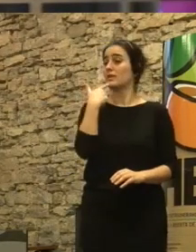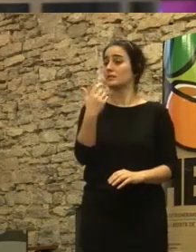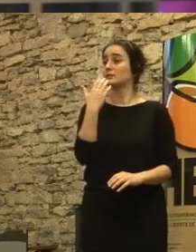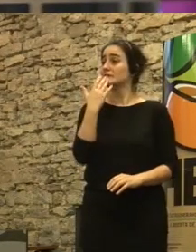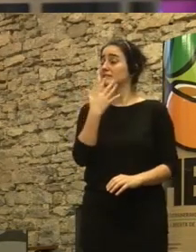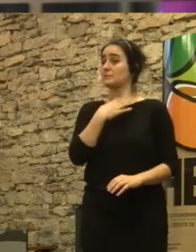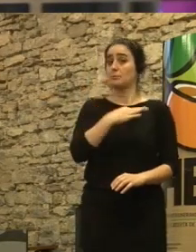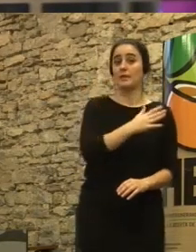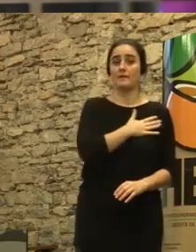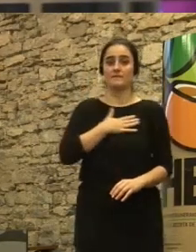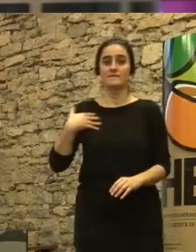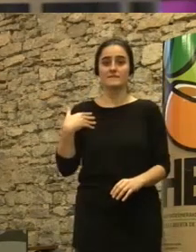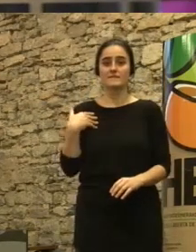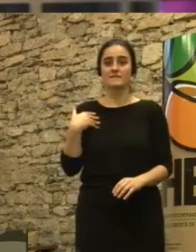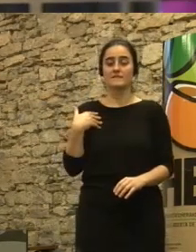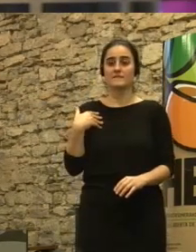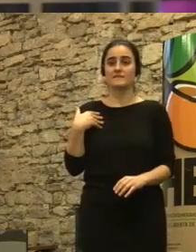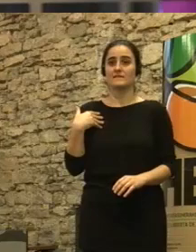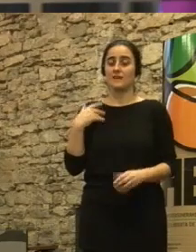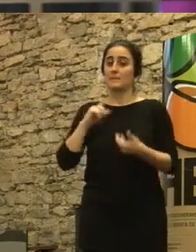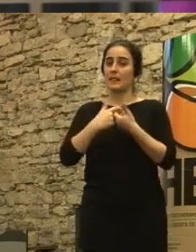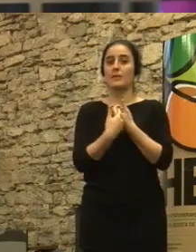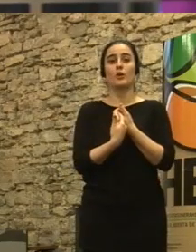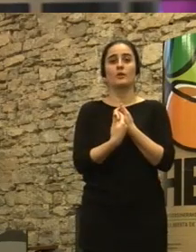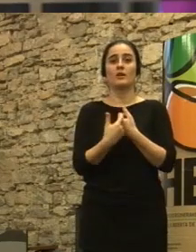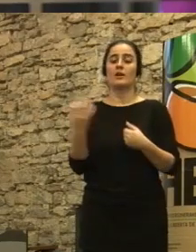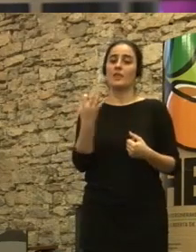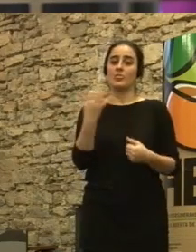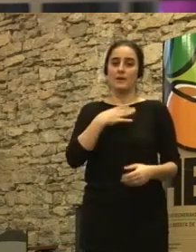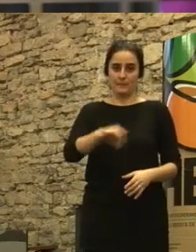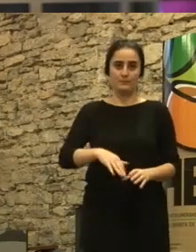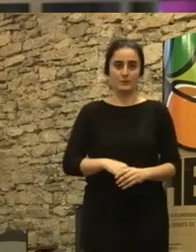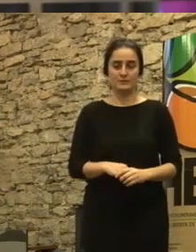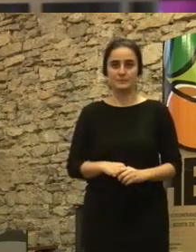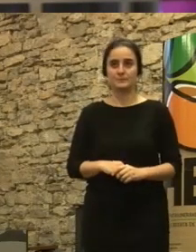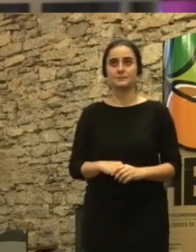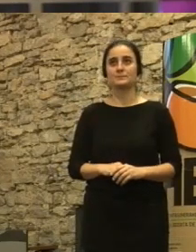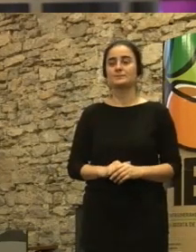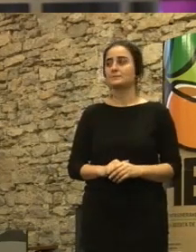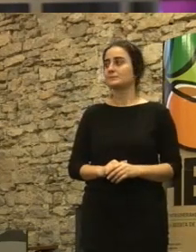puede se quiere, la participación tiene que ser posible. Cuando